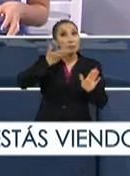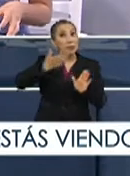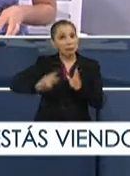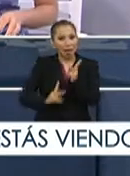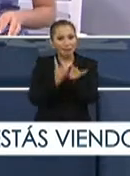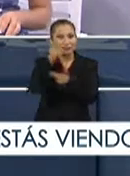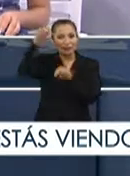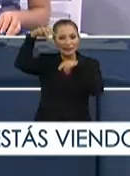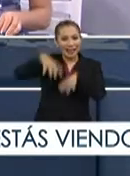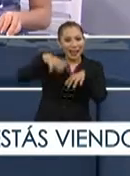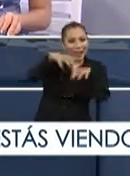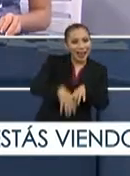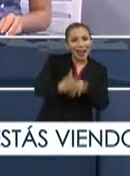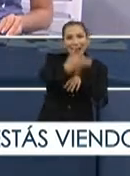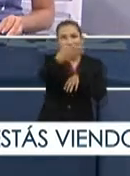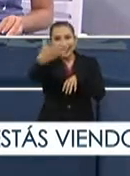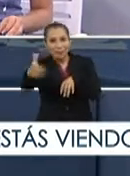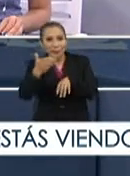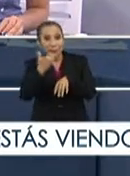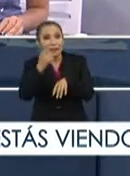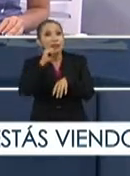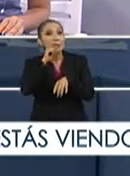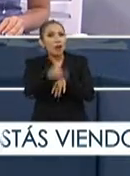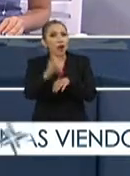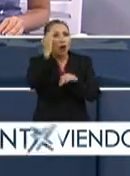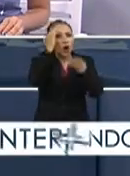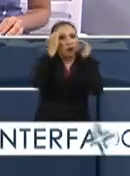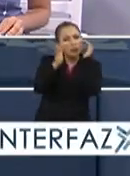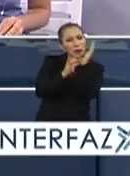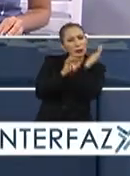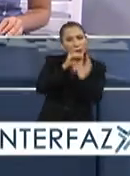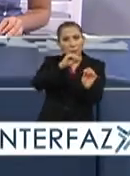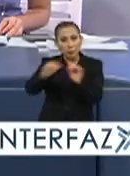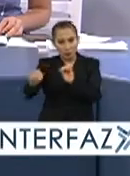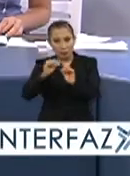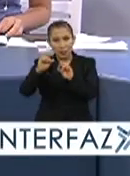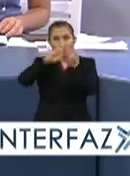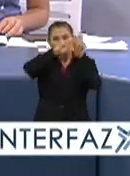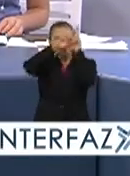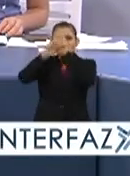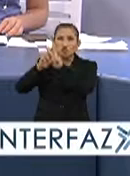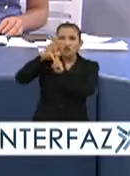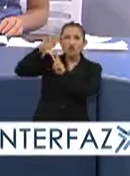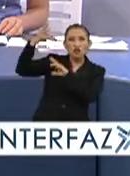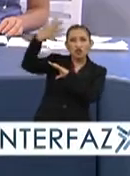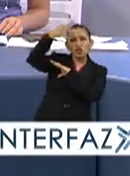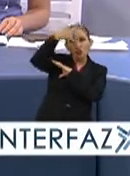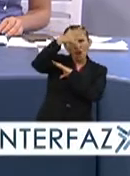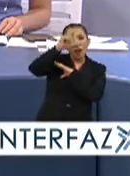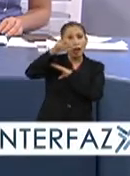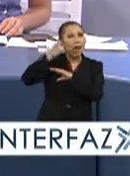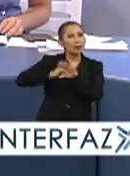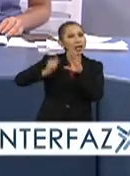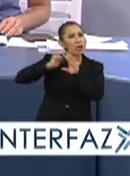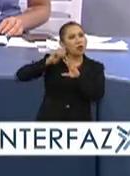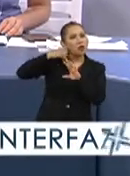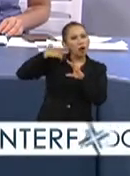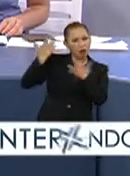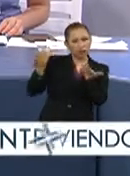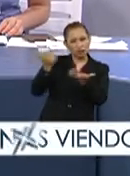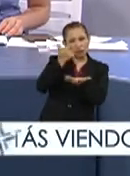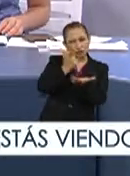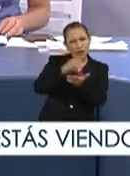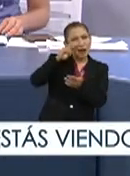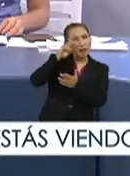las semillas, para las cosechas. Y además de un conocimiento del movimiento de los astros, las antiguas civilizaciones desarrollaron descripciones